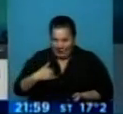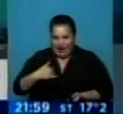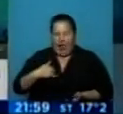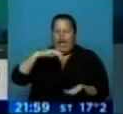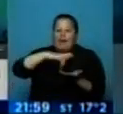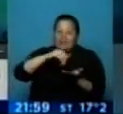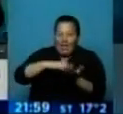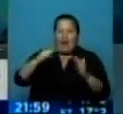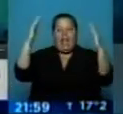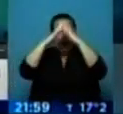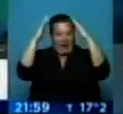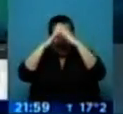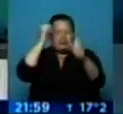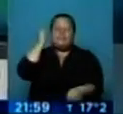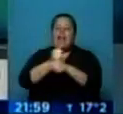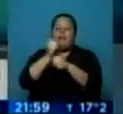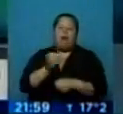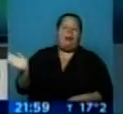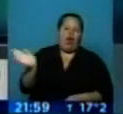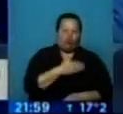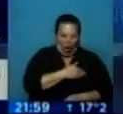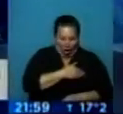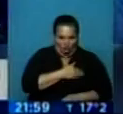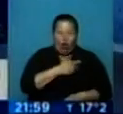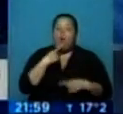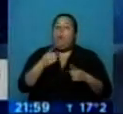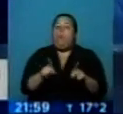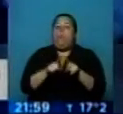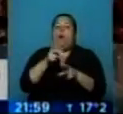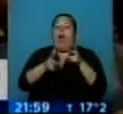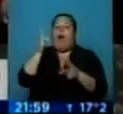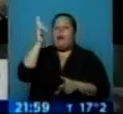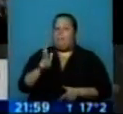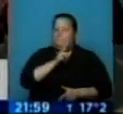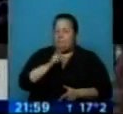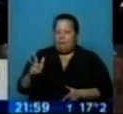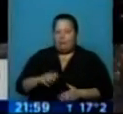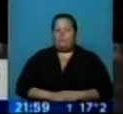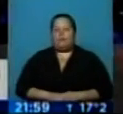Tierra, techo y trabajo para todos, como dice el Papa Francisco.